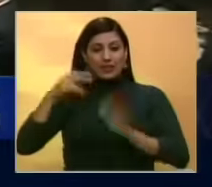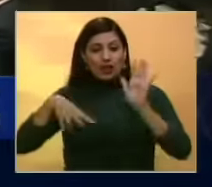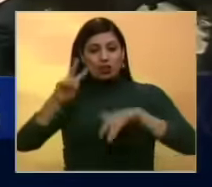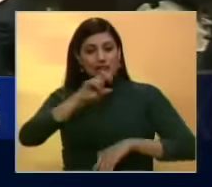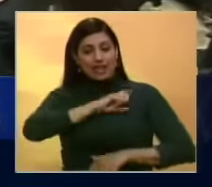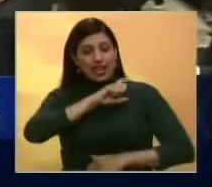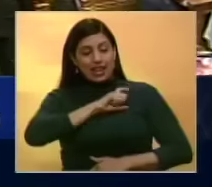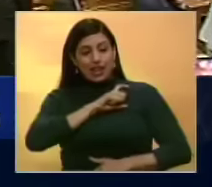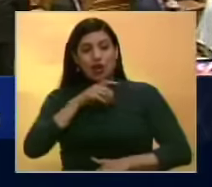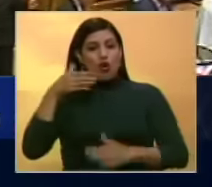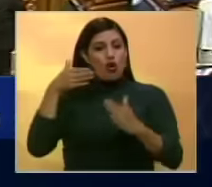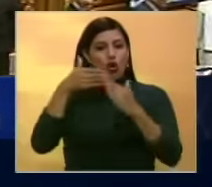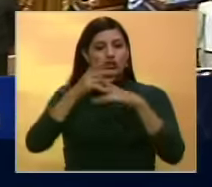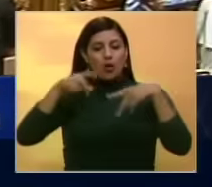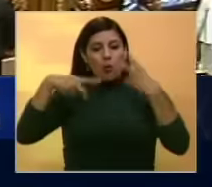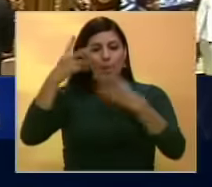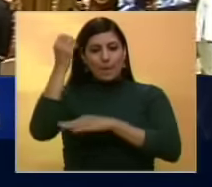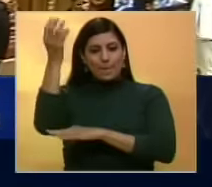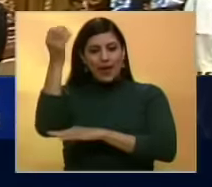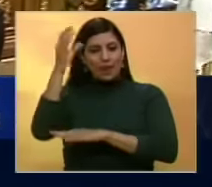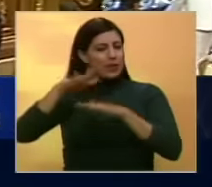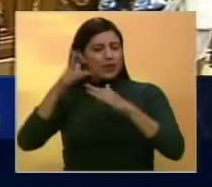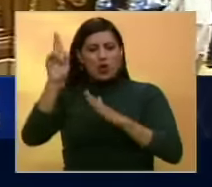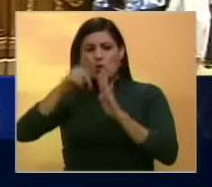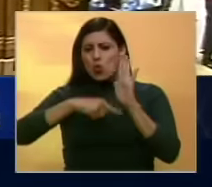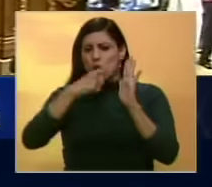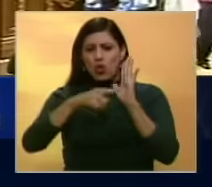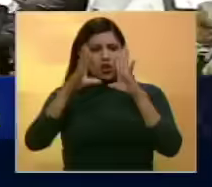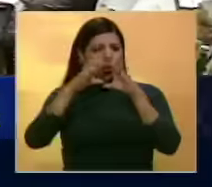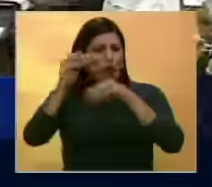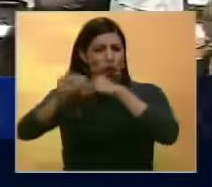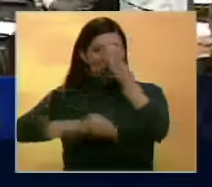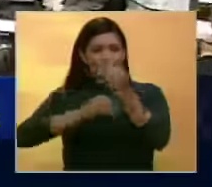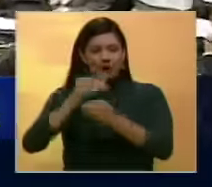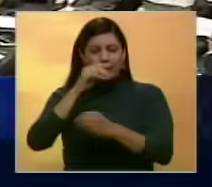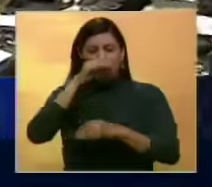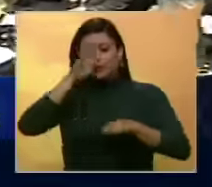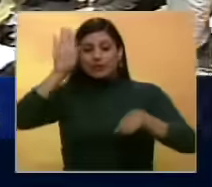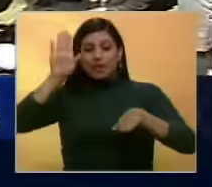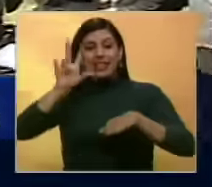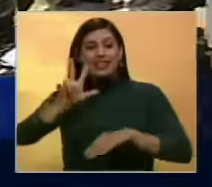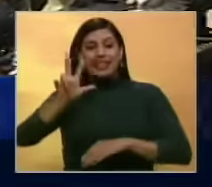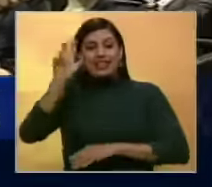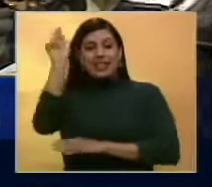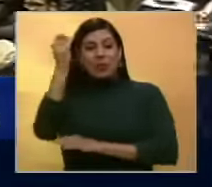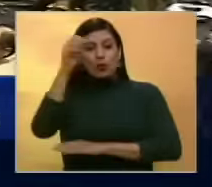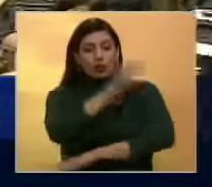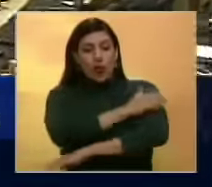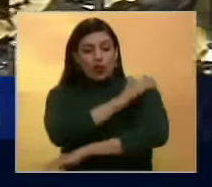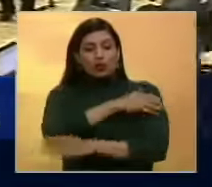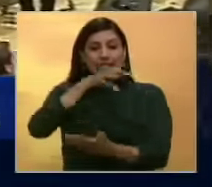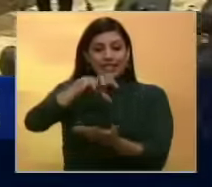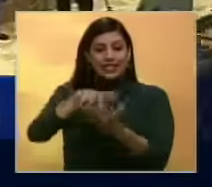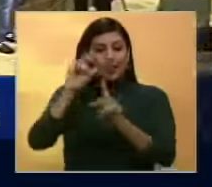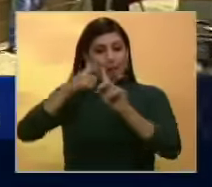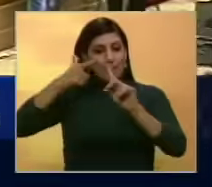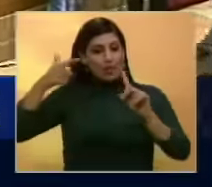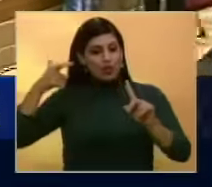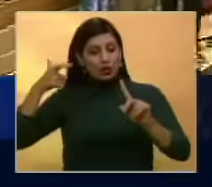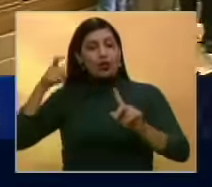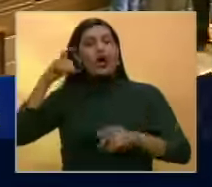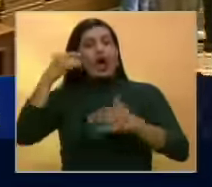enero contra el nuevo parlamento para considerar nulos todos sus actos Al haber juramentado a tres diputados opositores del Estado amazonas